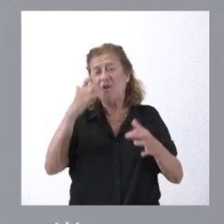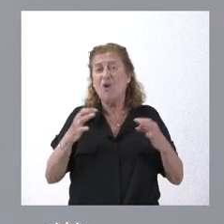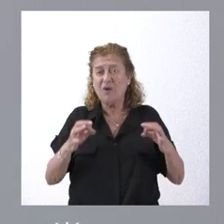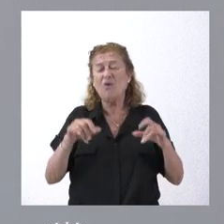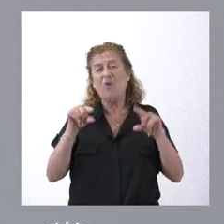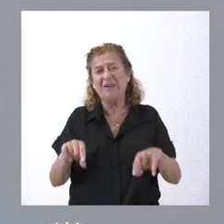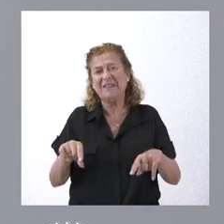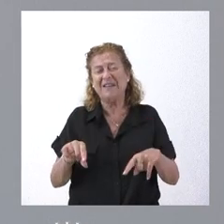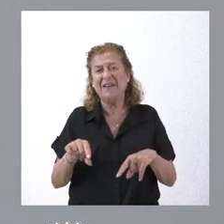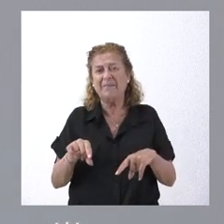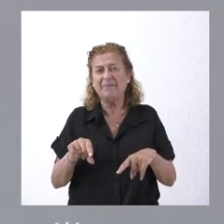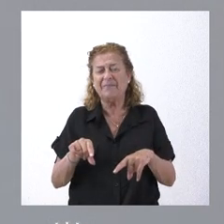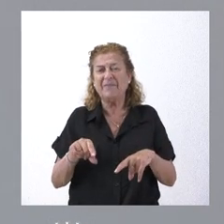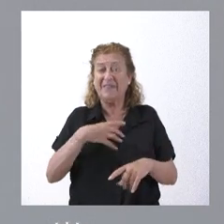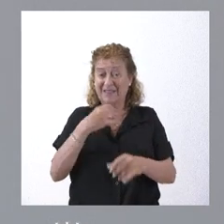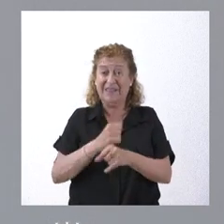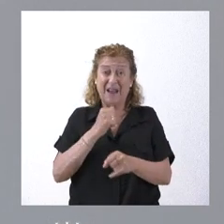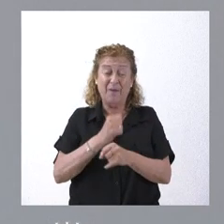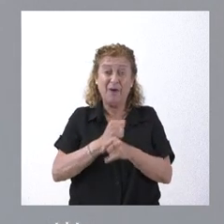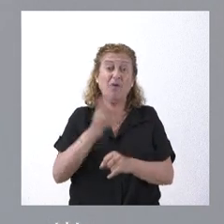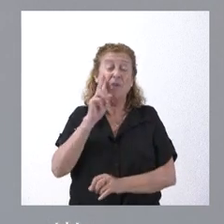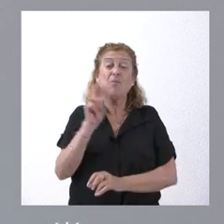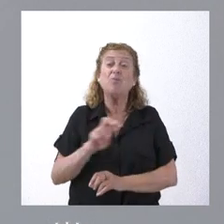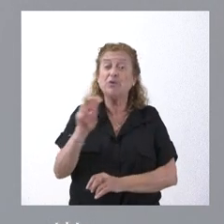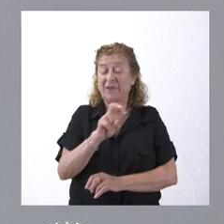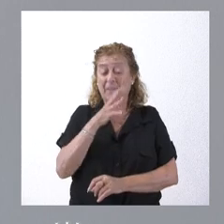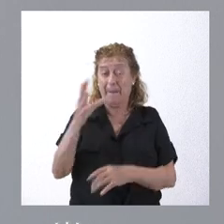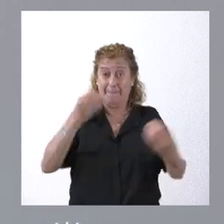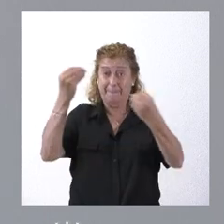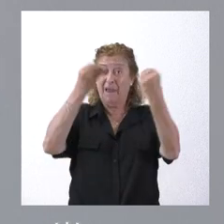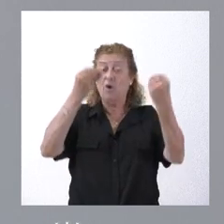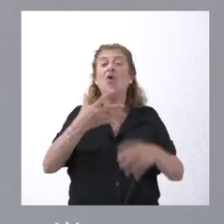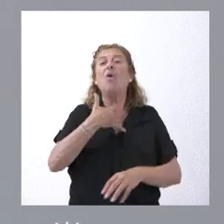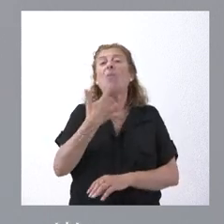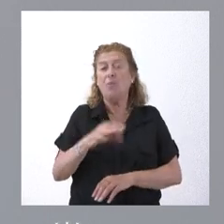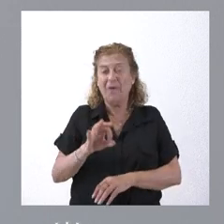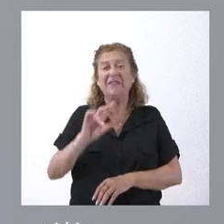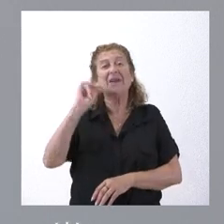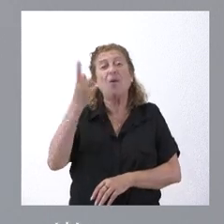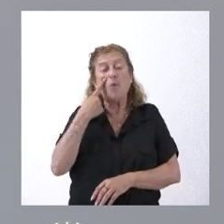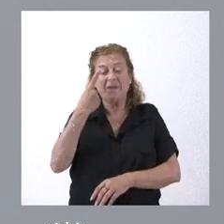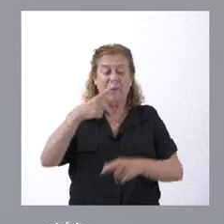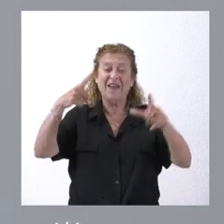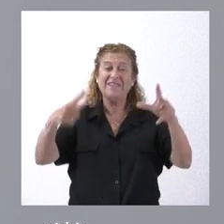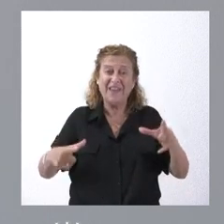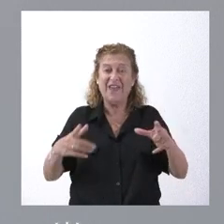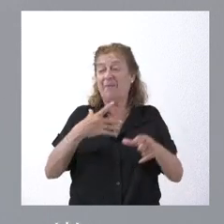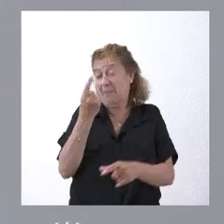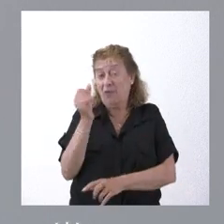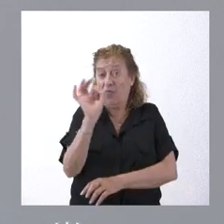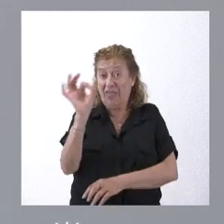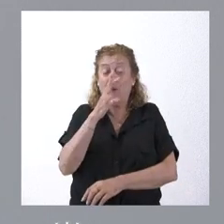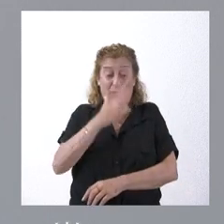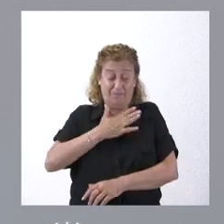este trabajo de búsqueda de la eficiencia puede ser que se encuentre una sede o a coste cero, porque sea de la